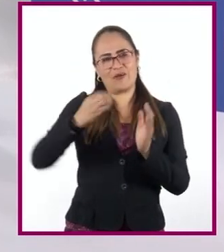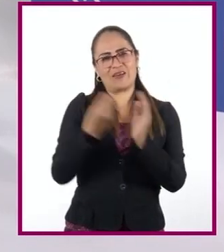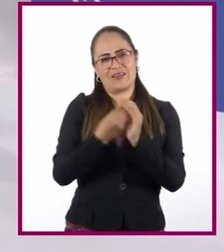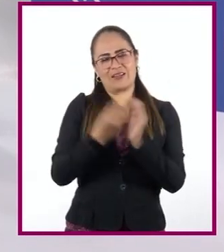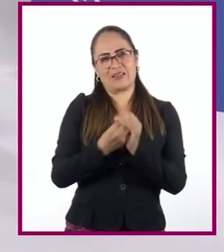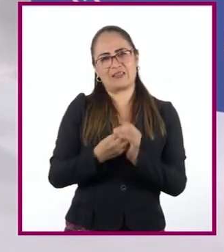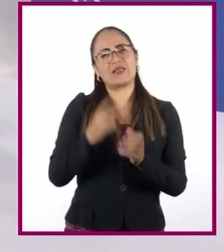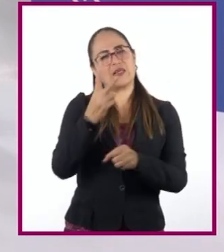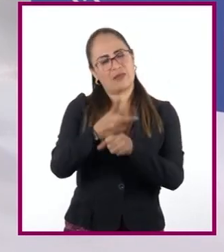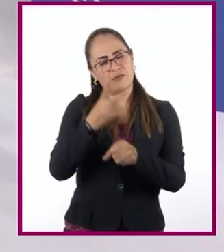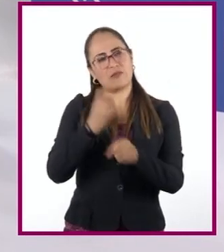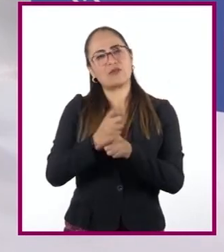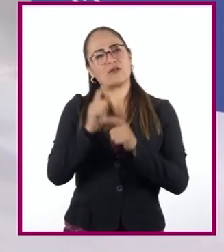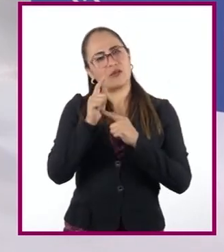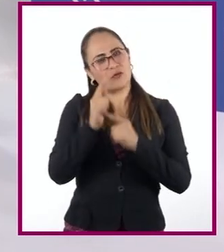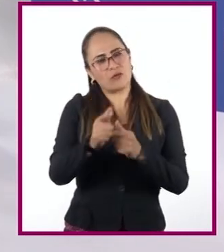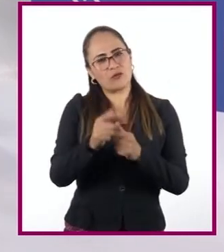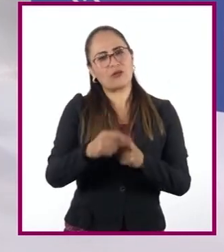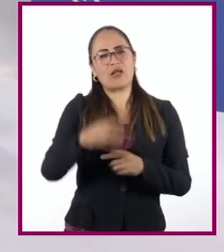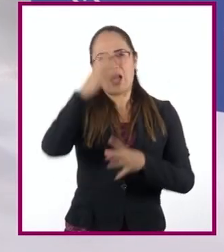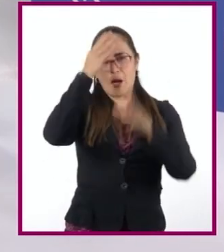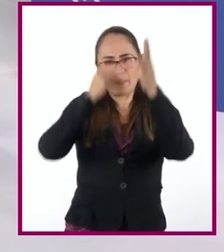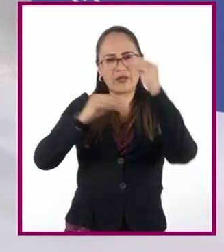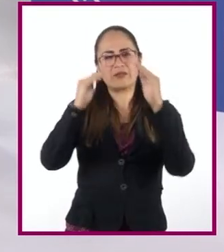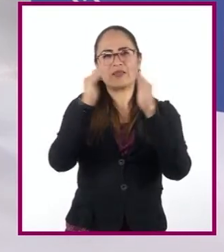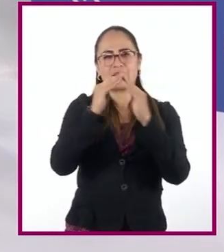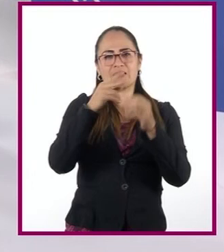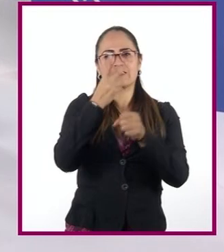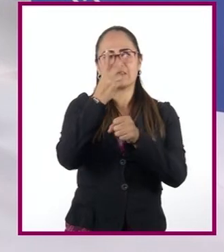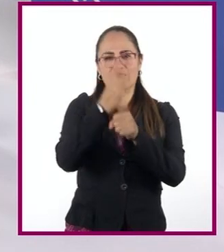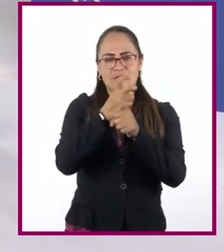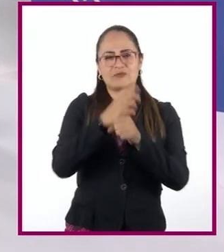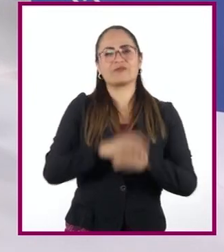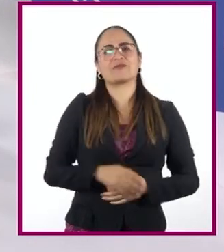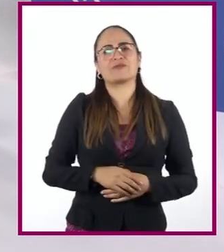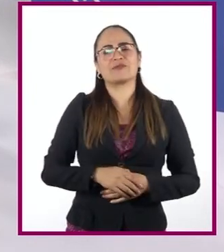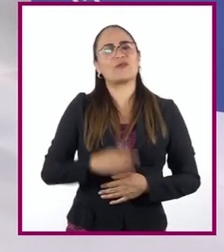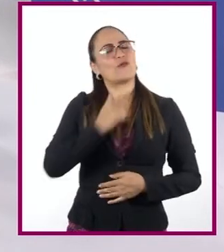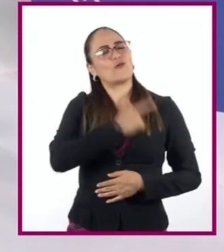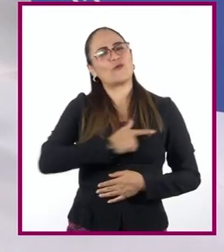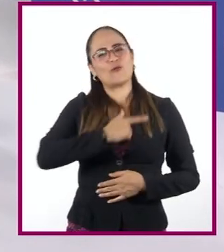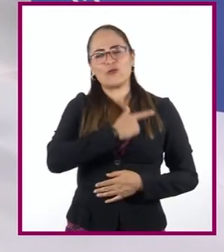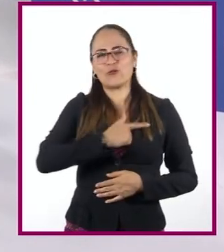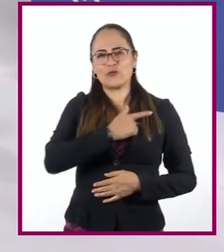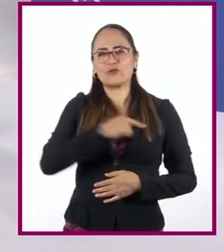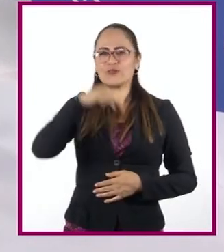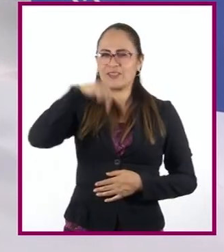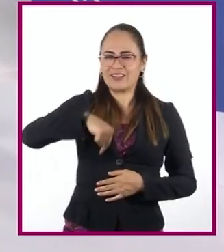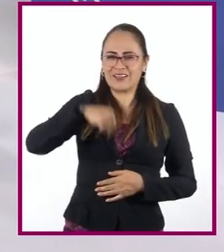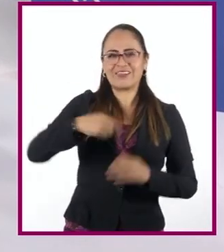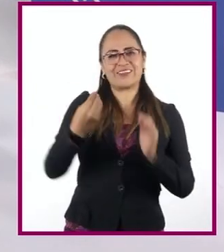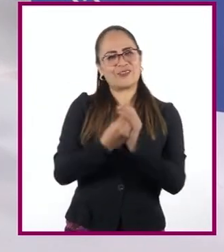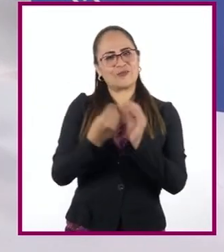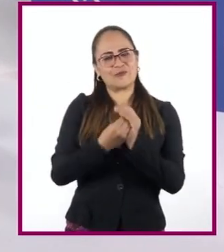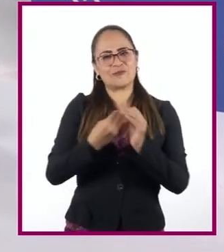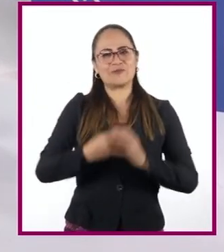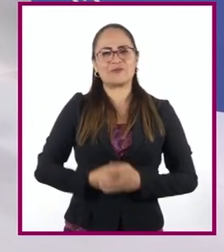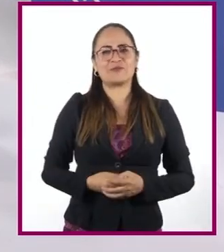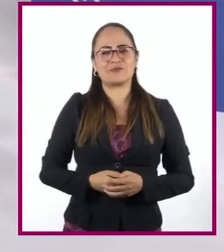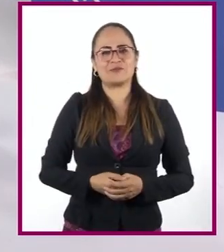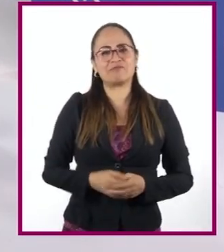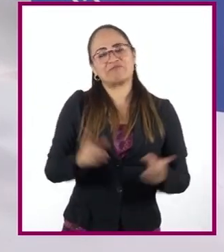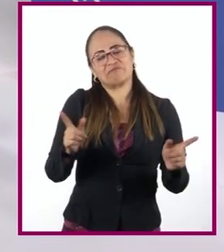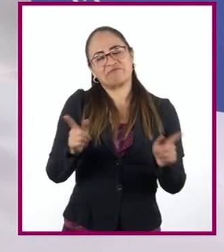invito a que continúen en Aprende en Casa 2. Fue un placer estar con ustedes en esta sesión. Por